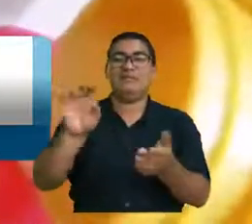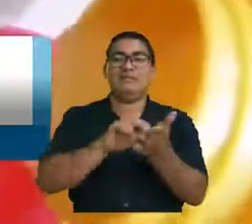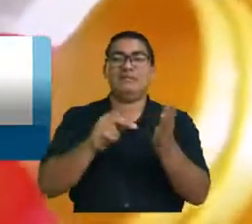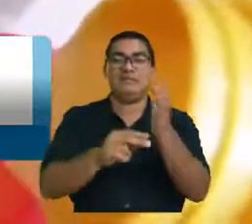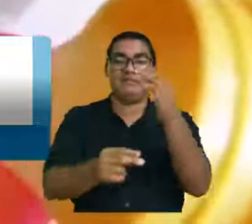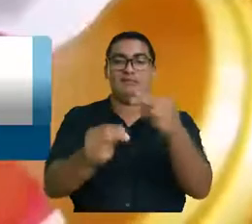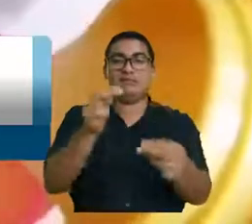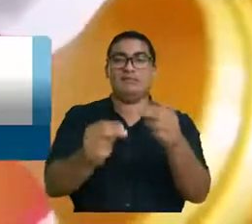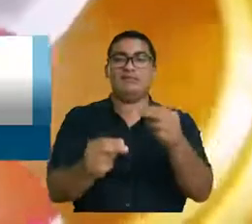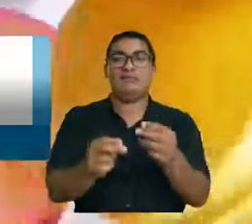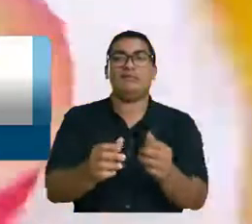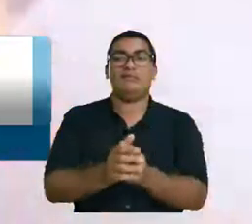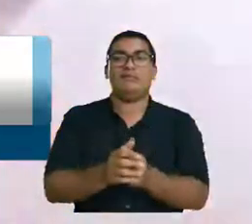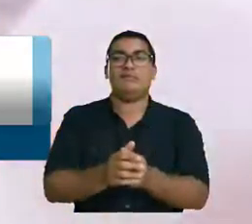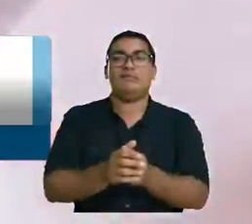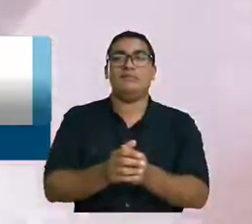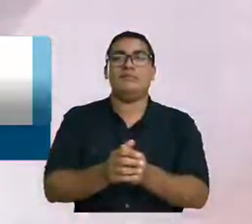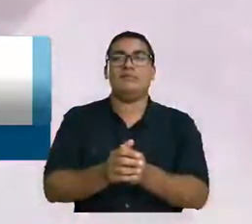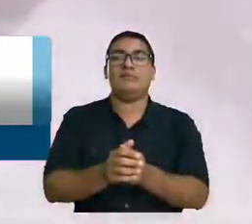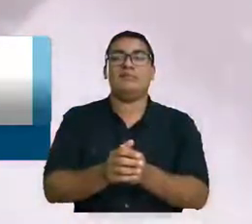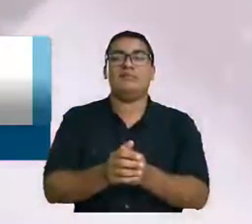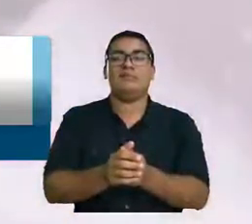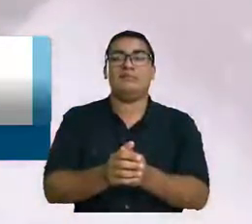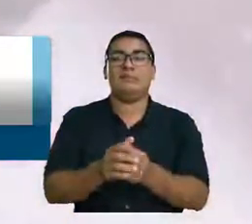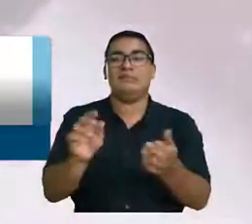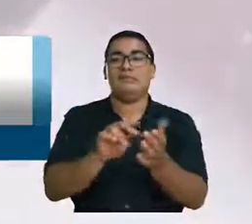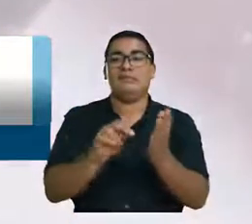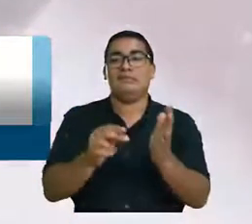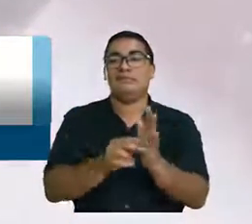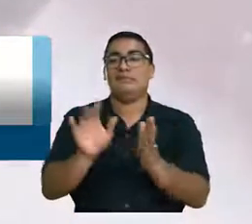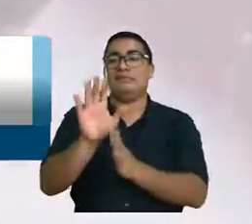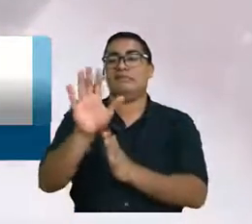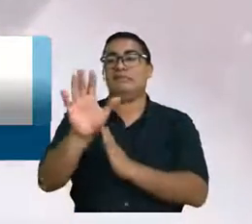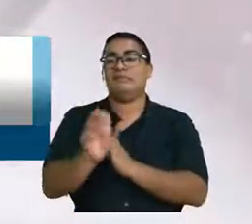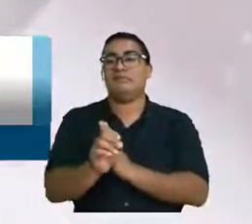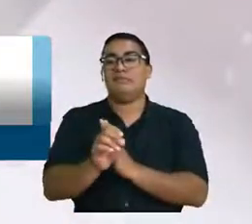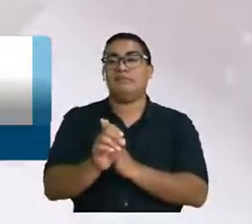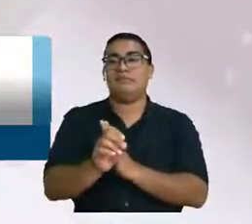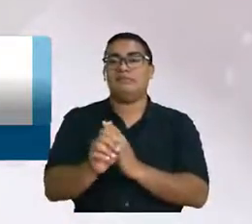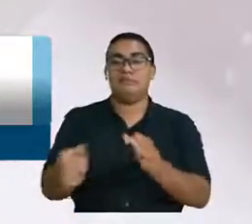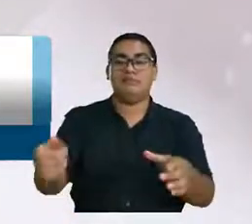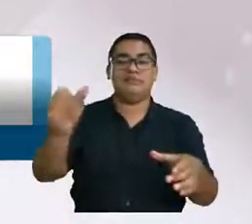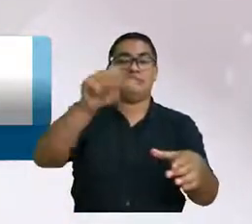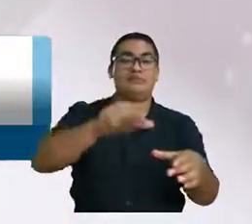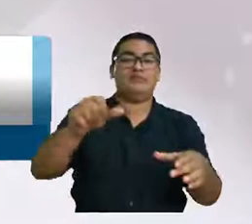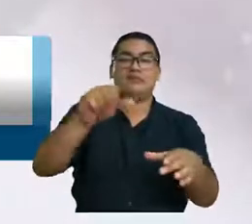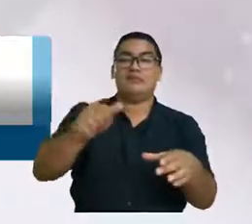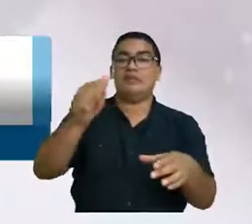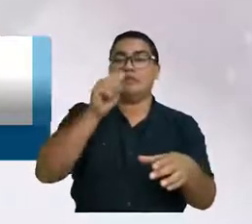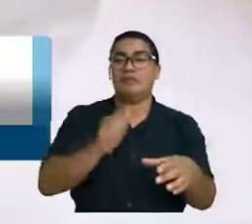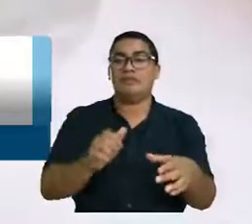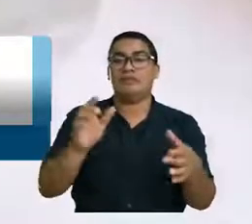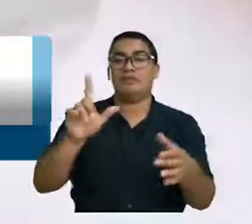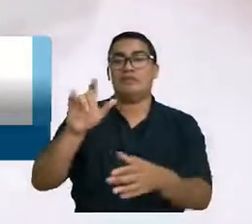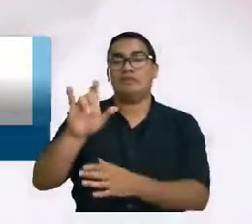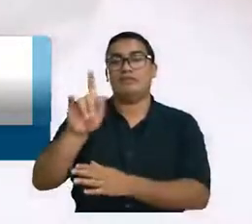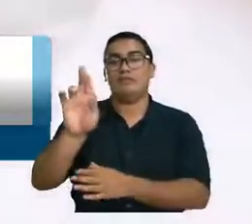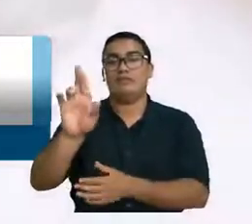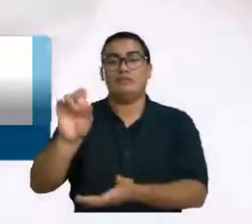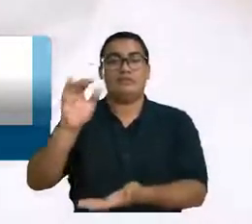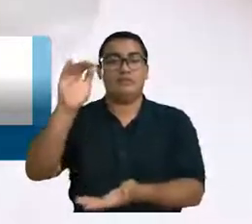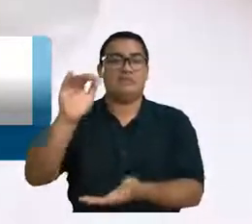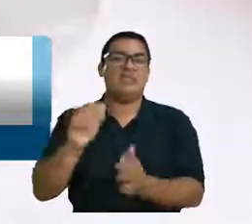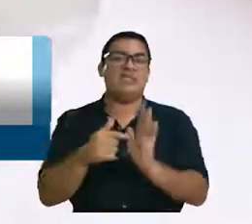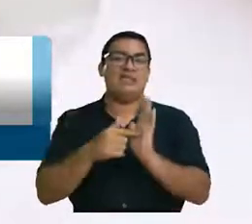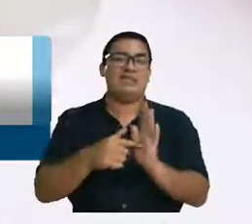cifra, menos 1, eso me va a dar la cantidad de diluciones que yo voy a hacer. Más comúnmente, si la